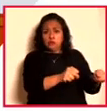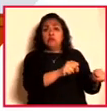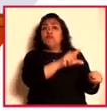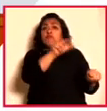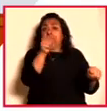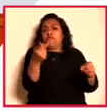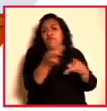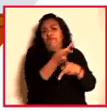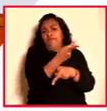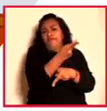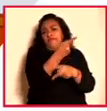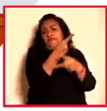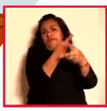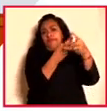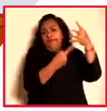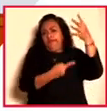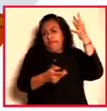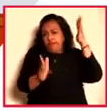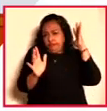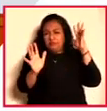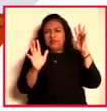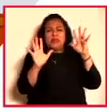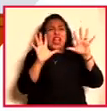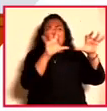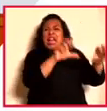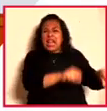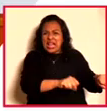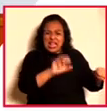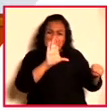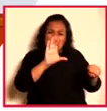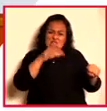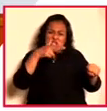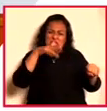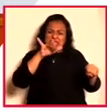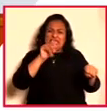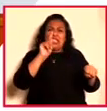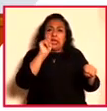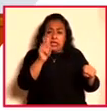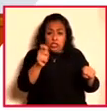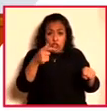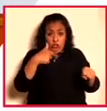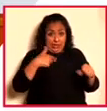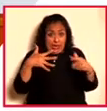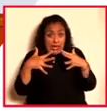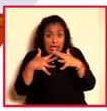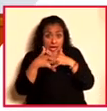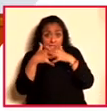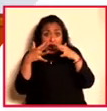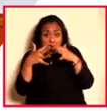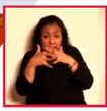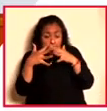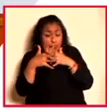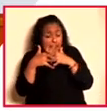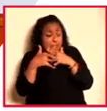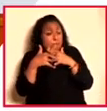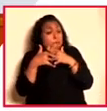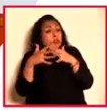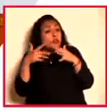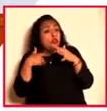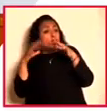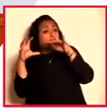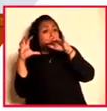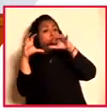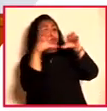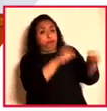¿no? Conquista es cuando por el medio armado tú te apoderas de un